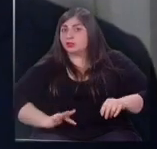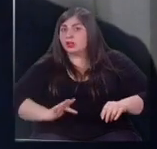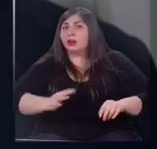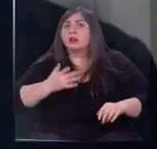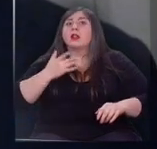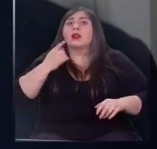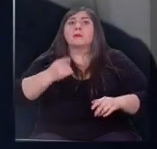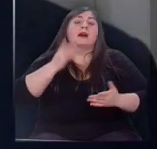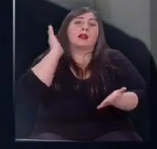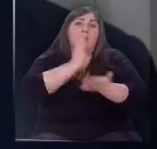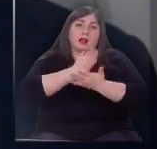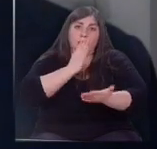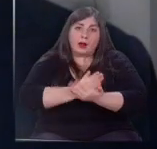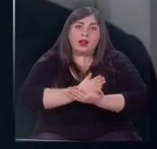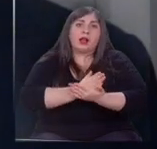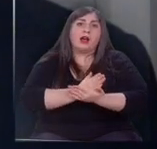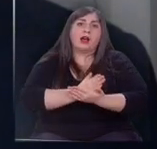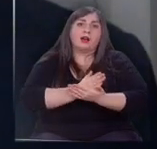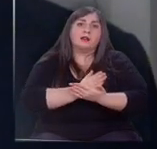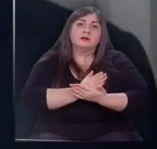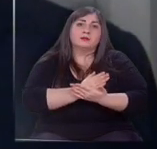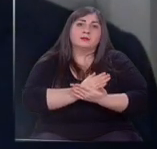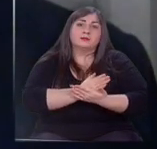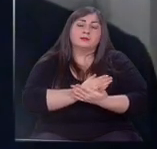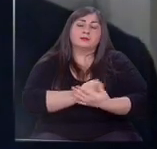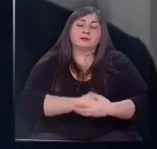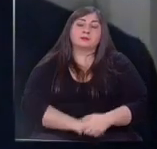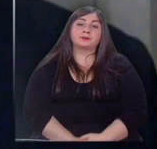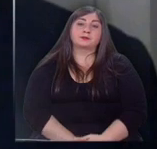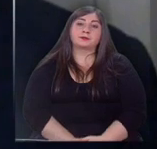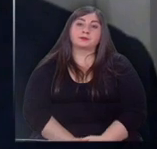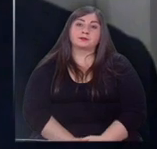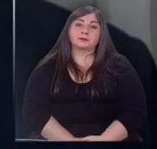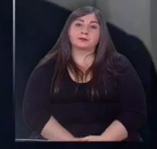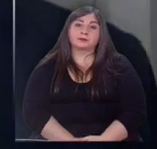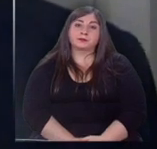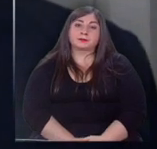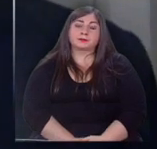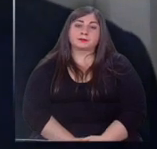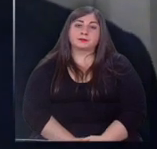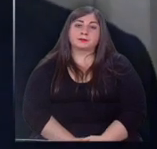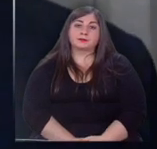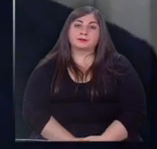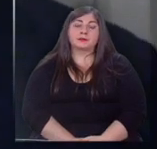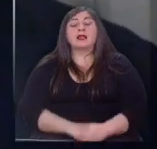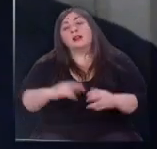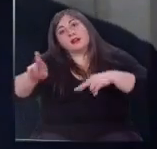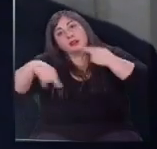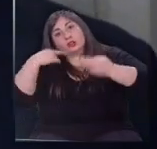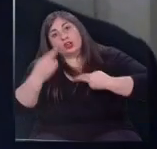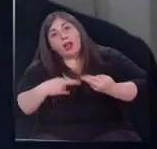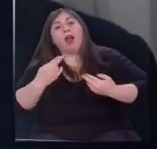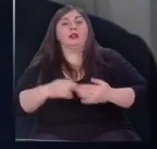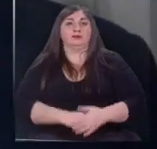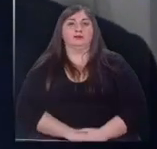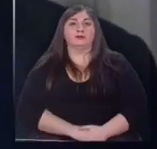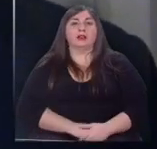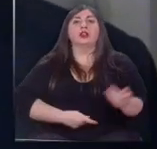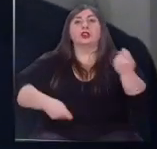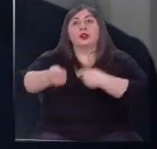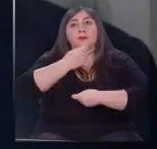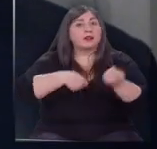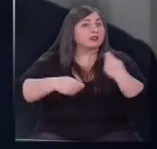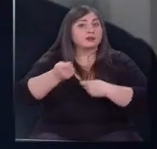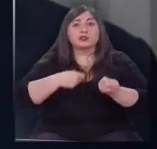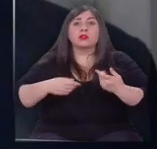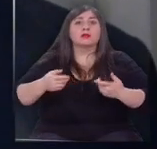Puede ser para las escuelas, puede ser para restaurantes, para comercios, o